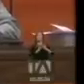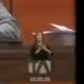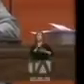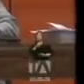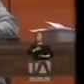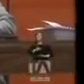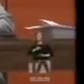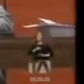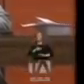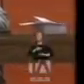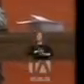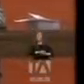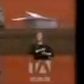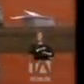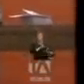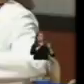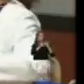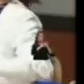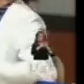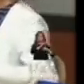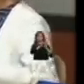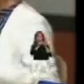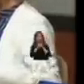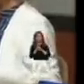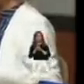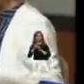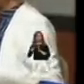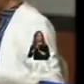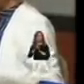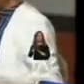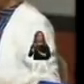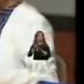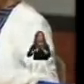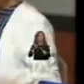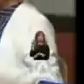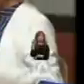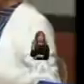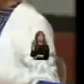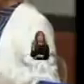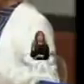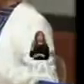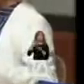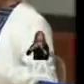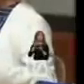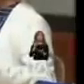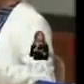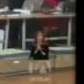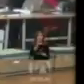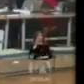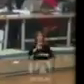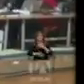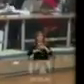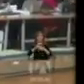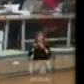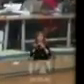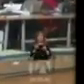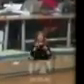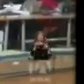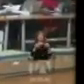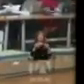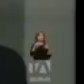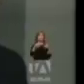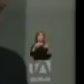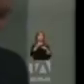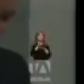necesidad de variar la calificación jurídica. Uno de ellos, que la abogada Yadira Cadena estuvo presente en la audiencia preparatoria de juicio por